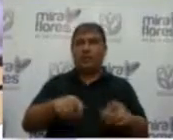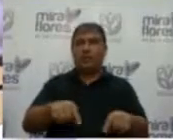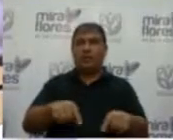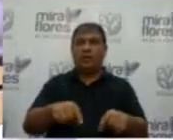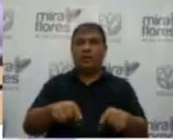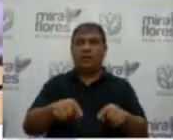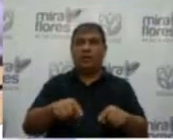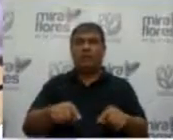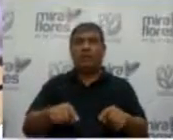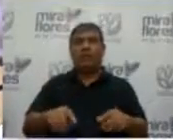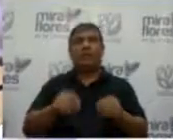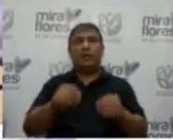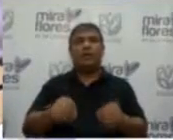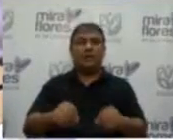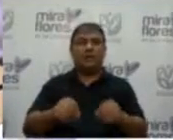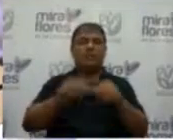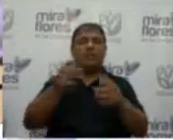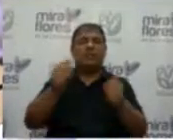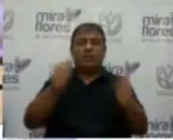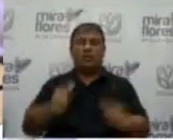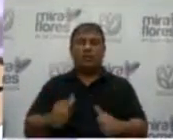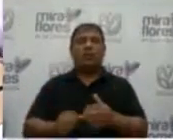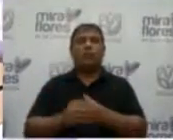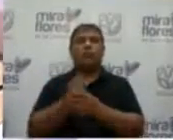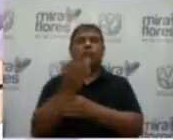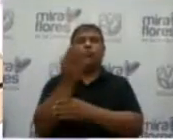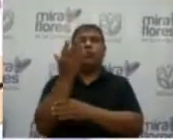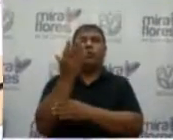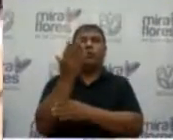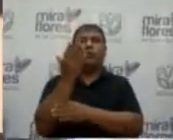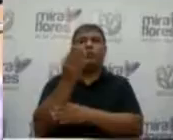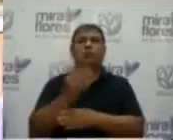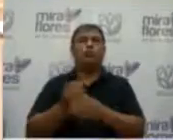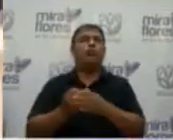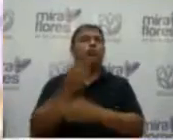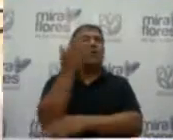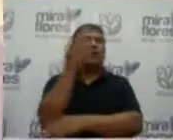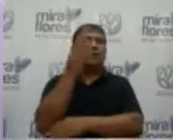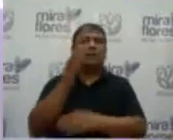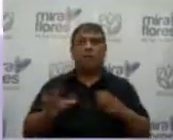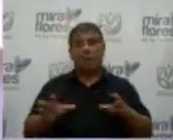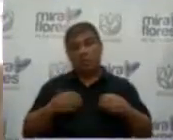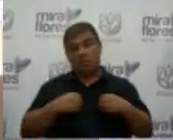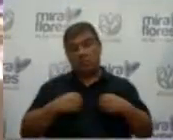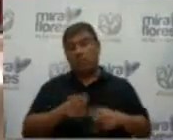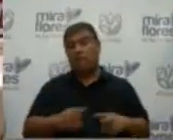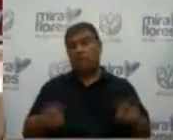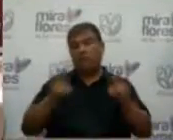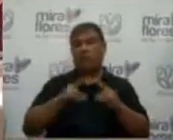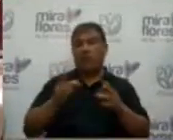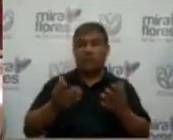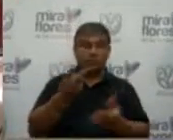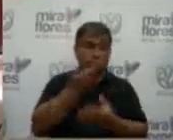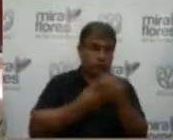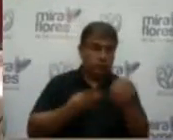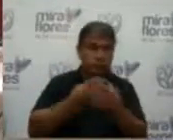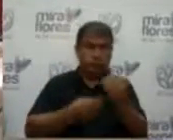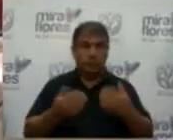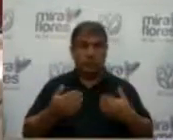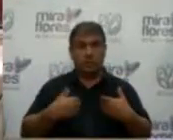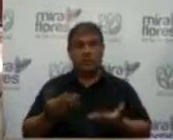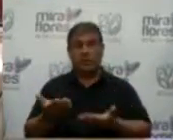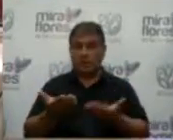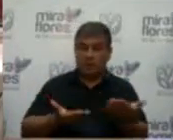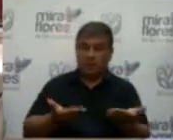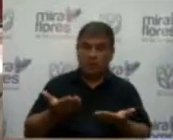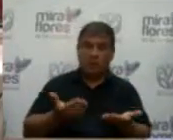esculturas haya un árbol, ¿no? Nada más, señor alcalde, gracias. Muy bien, apreciaciones que son absolutamente válidas ambas y creo que